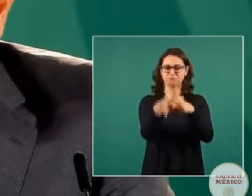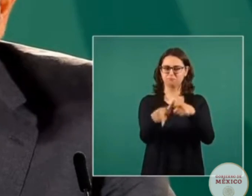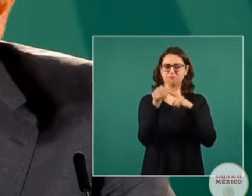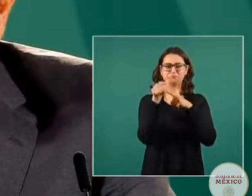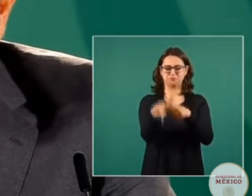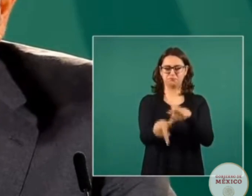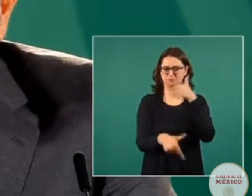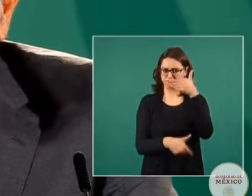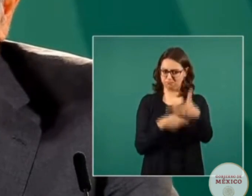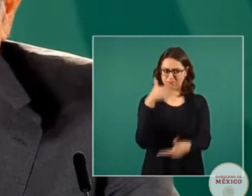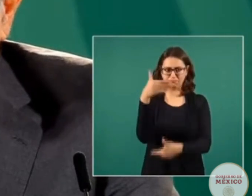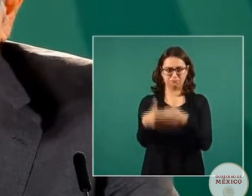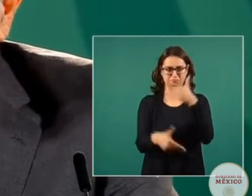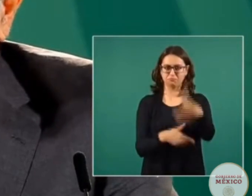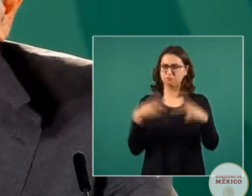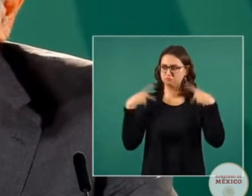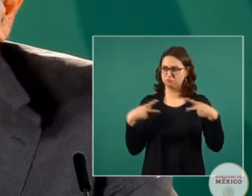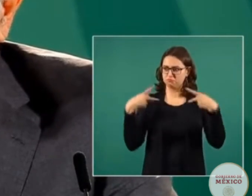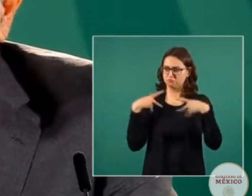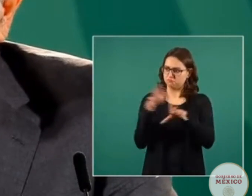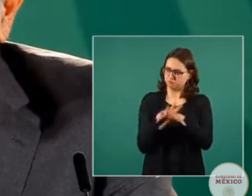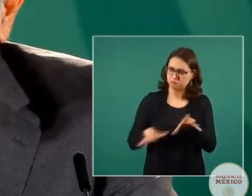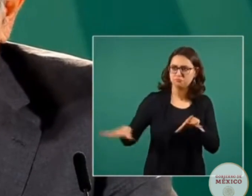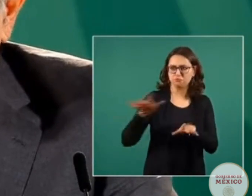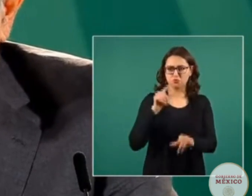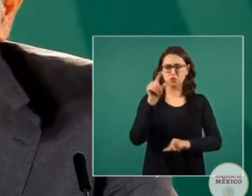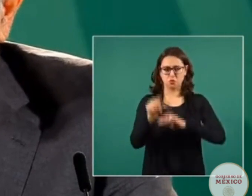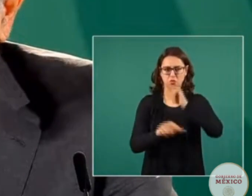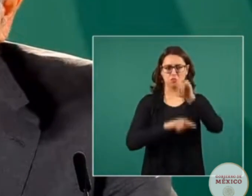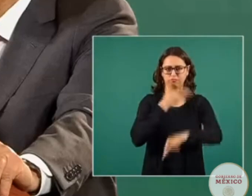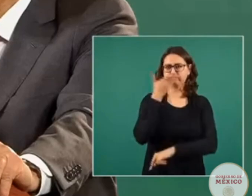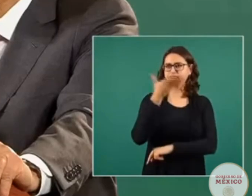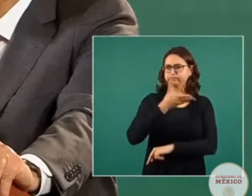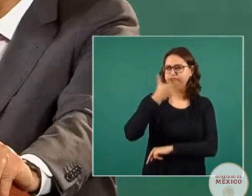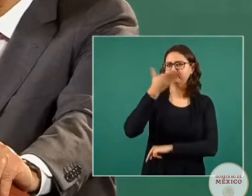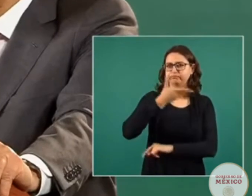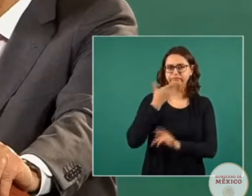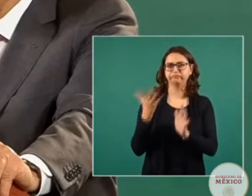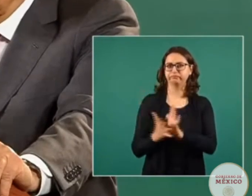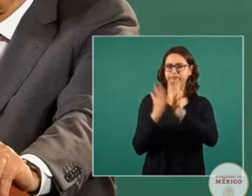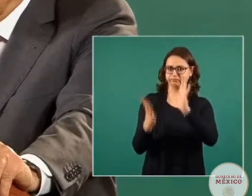hasta establecer una auténtica democracia, dejar